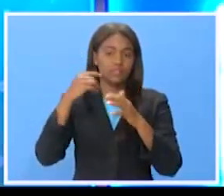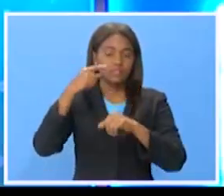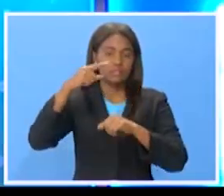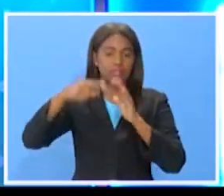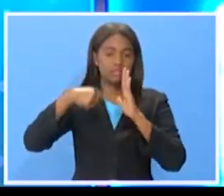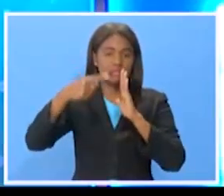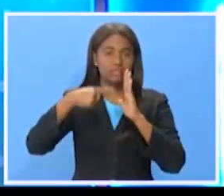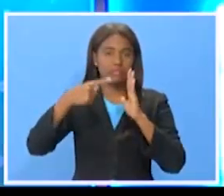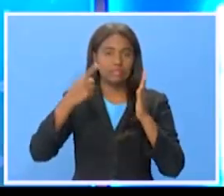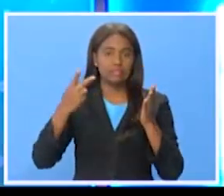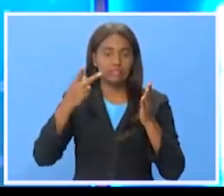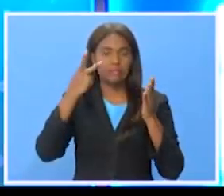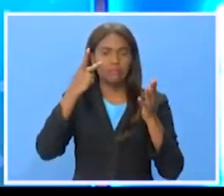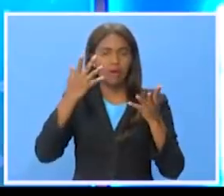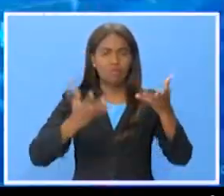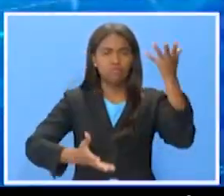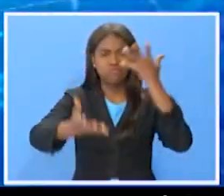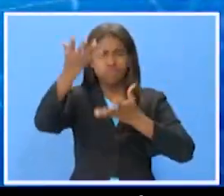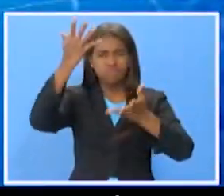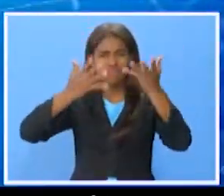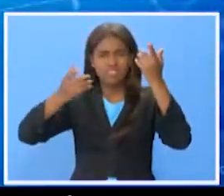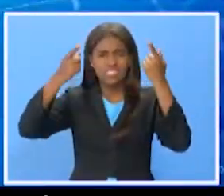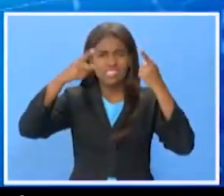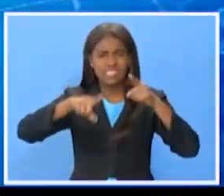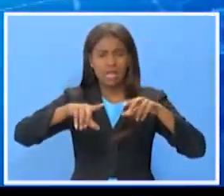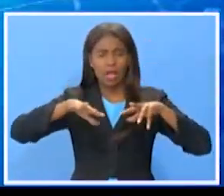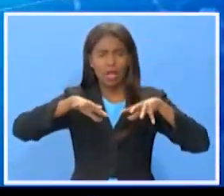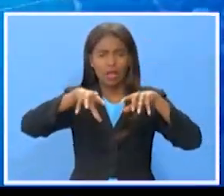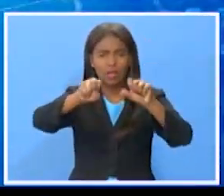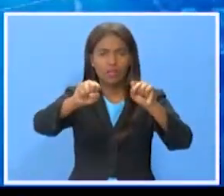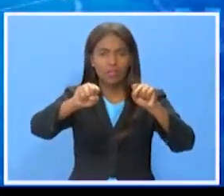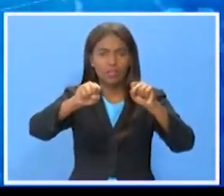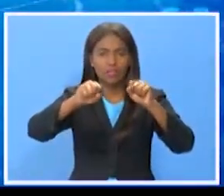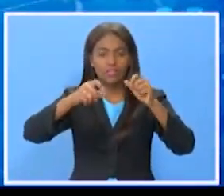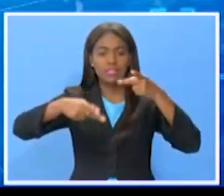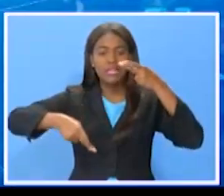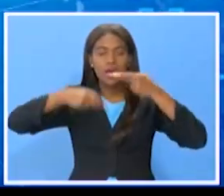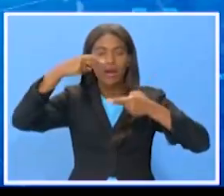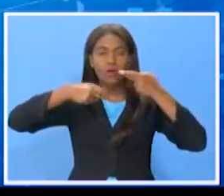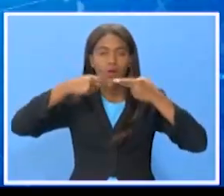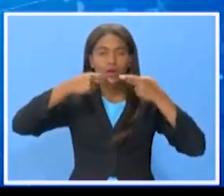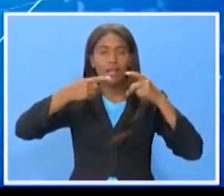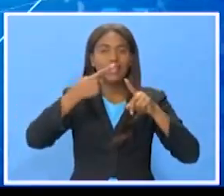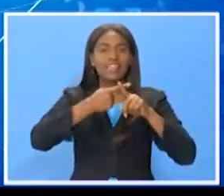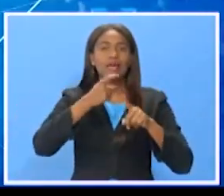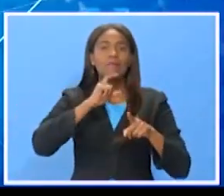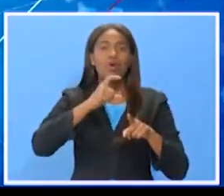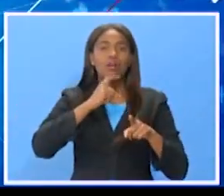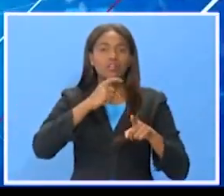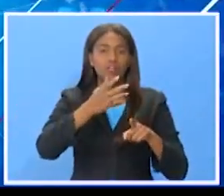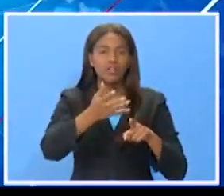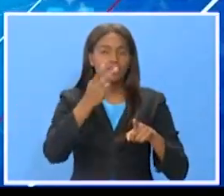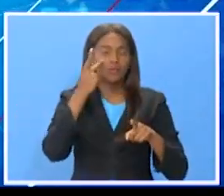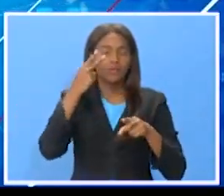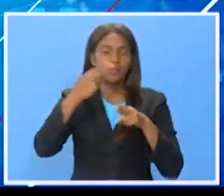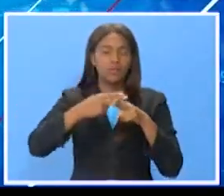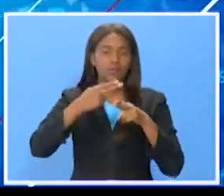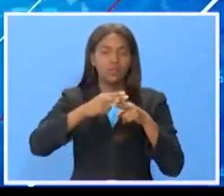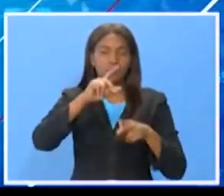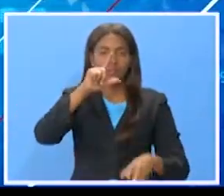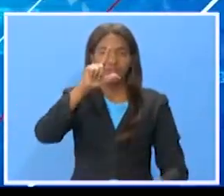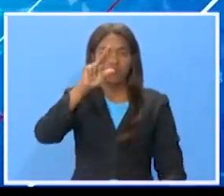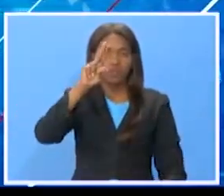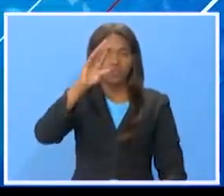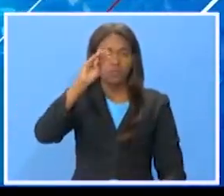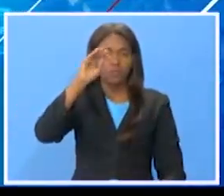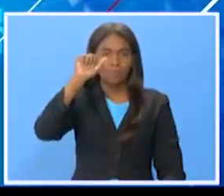un voraz incendio pues destruye lo que es este restaurante de Boca Chica llamado Lumaca,